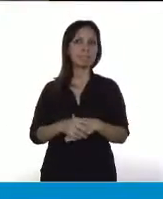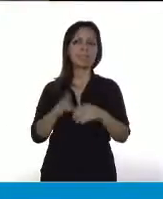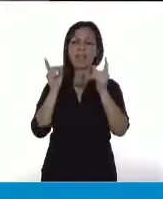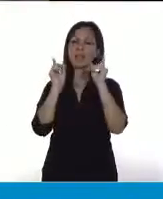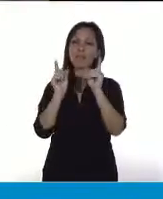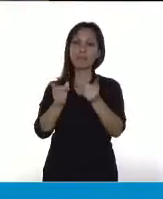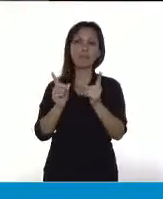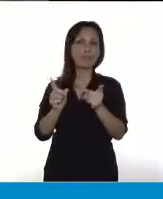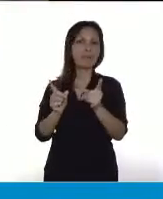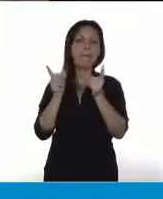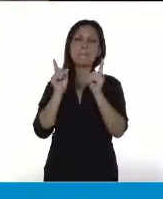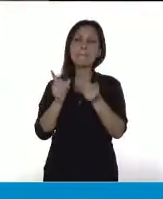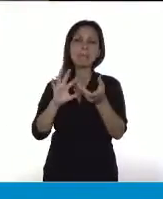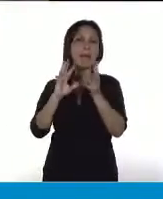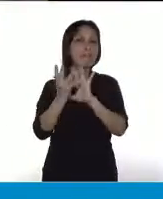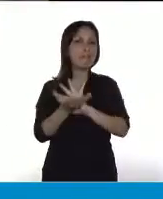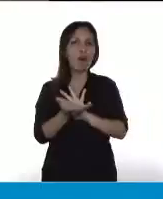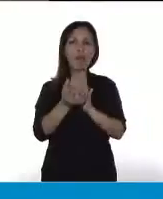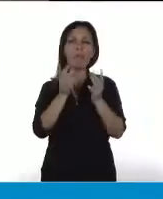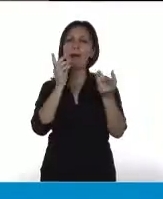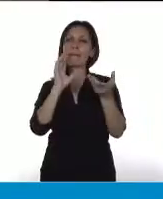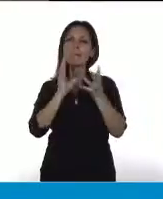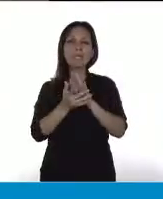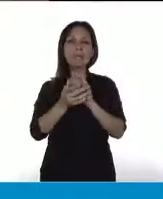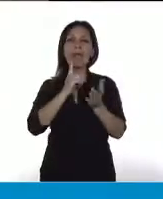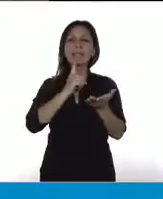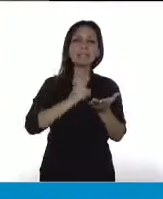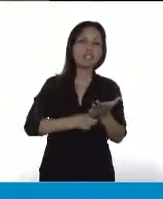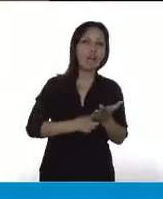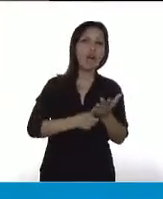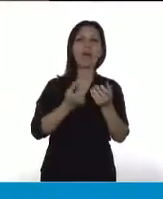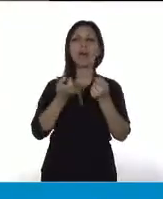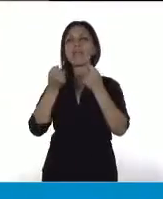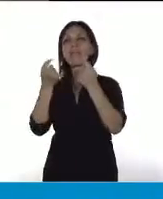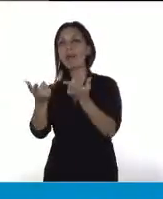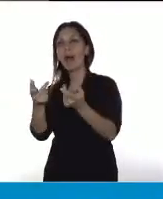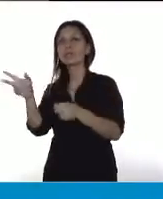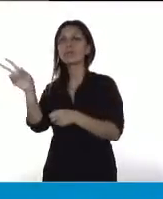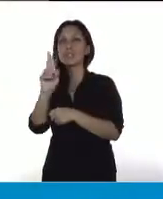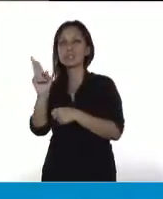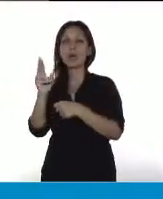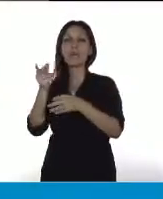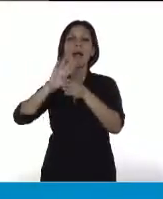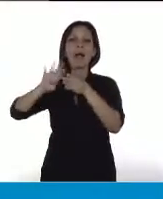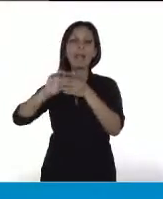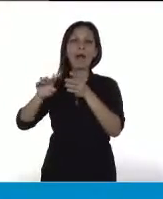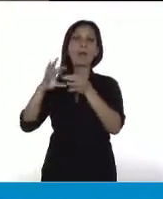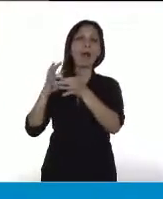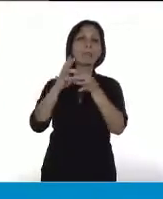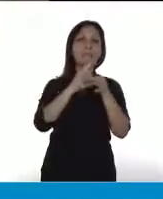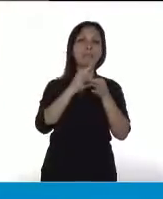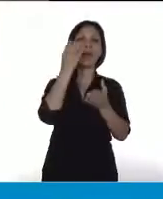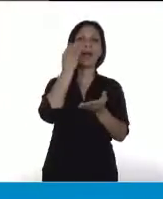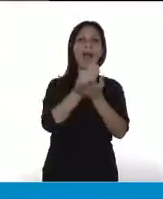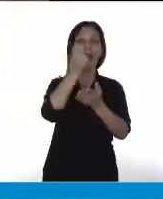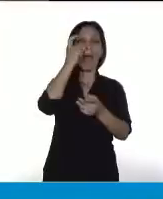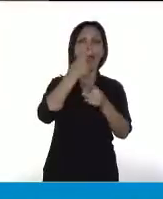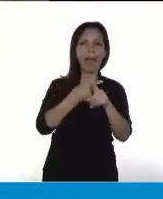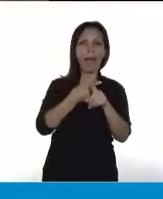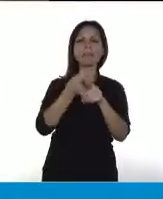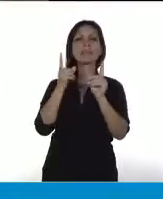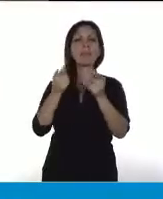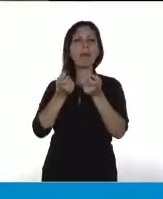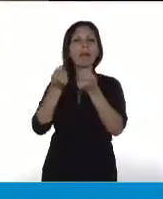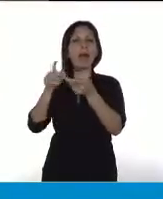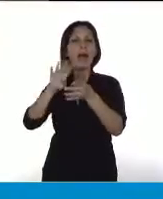Continúan con las mismas recetas. Se autoriza a reestructurar la deuda del gobierno anterior, se convalida, sí,